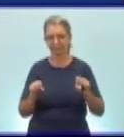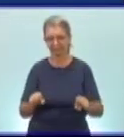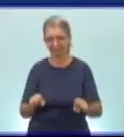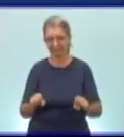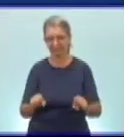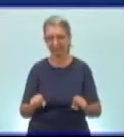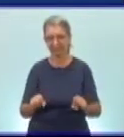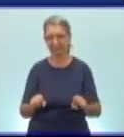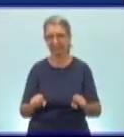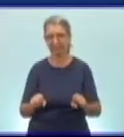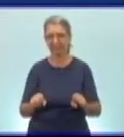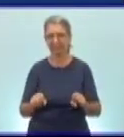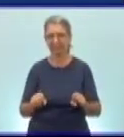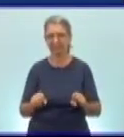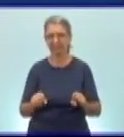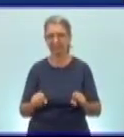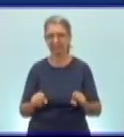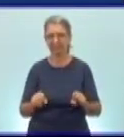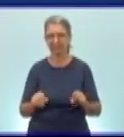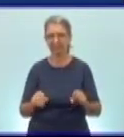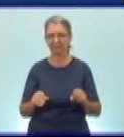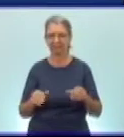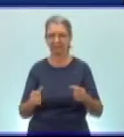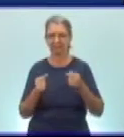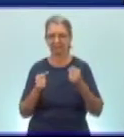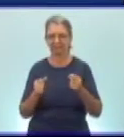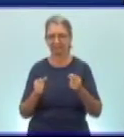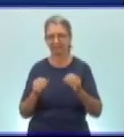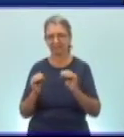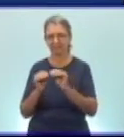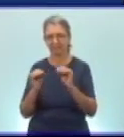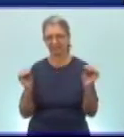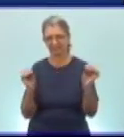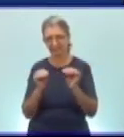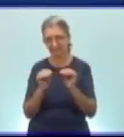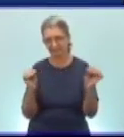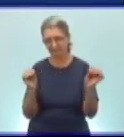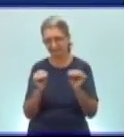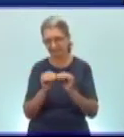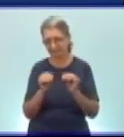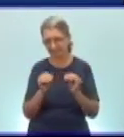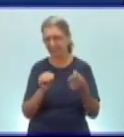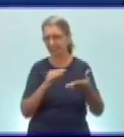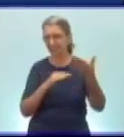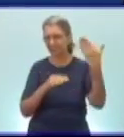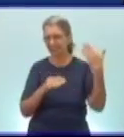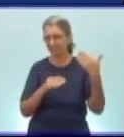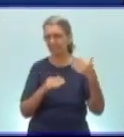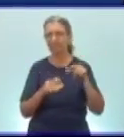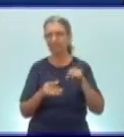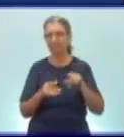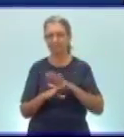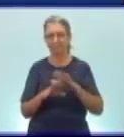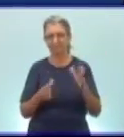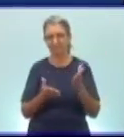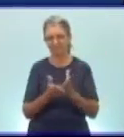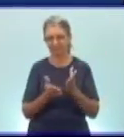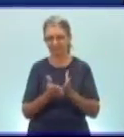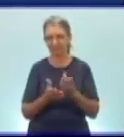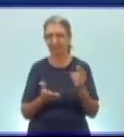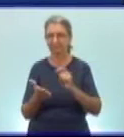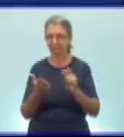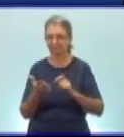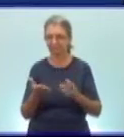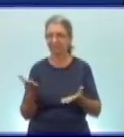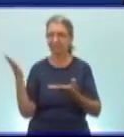de las fuerzas elásticas, recuerdan, ¿verdad? De los sistemas elásticos que estuvimos estudiando en estos contenidos. Les doy unos minutos para